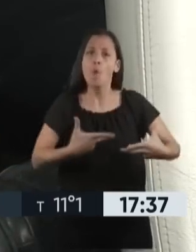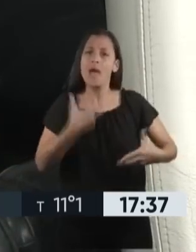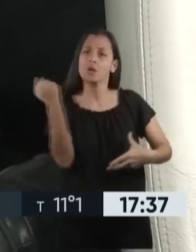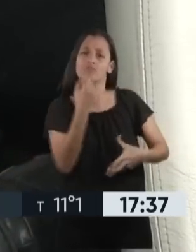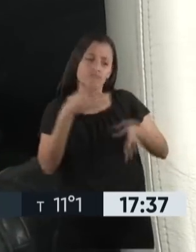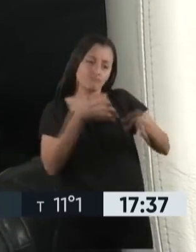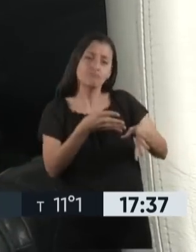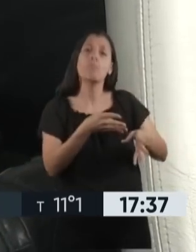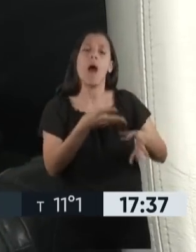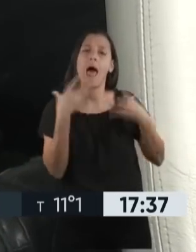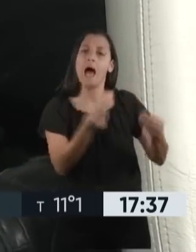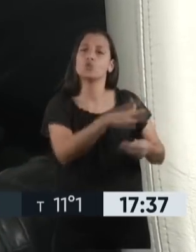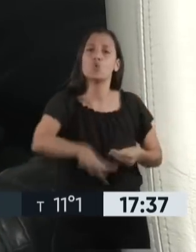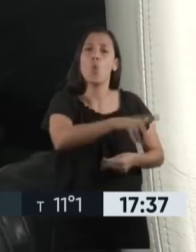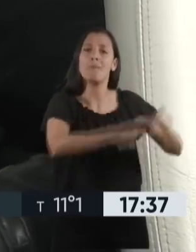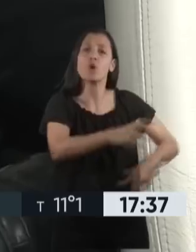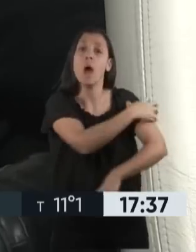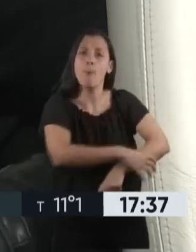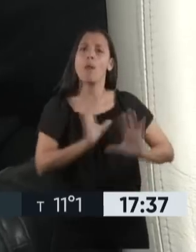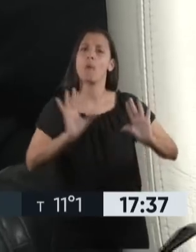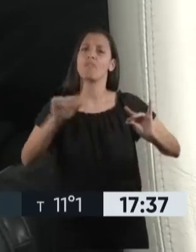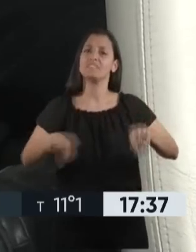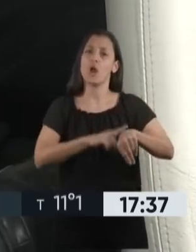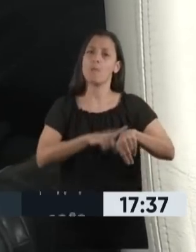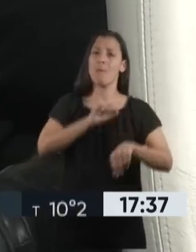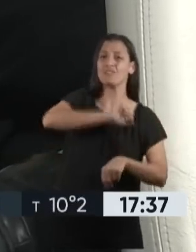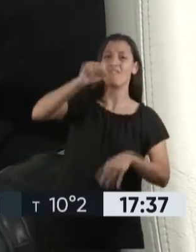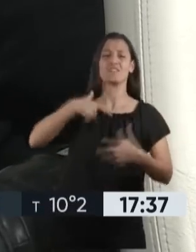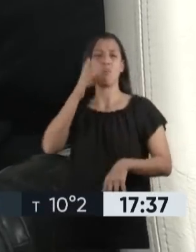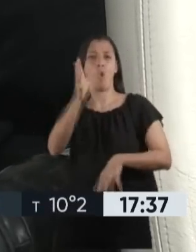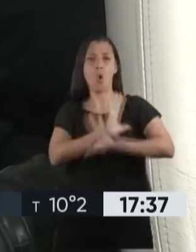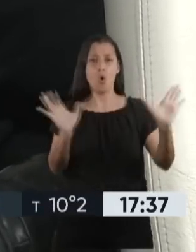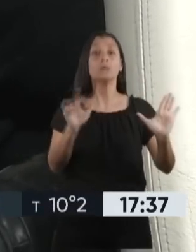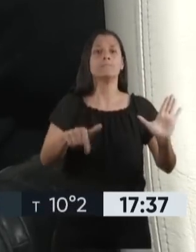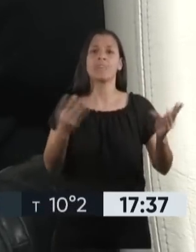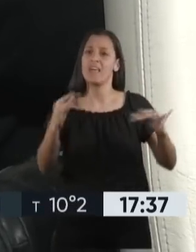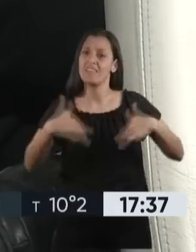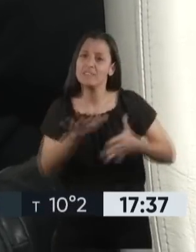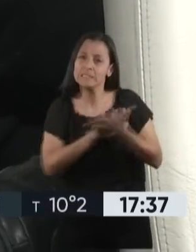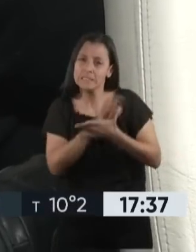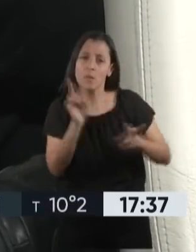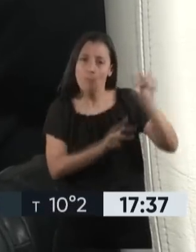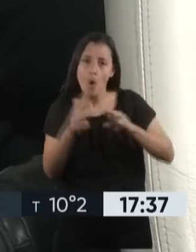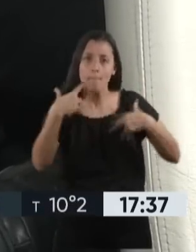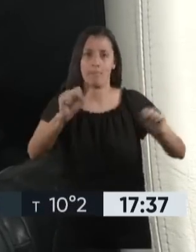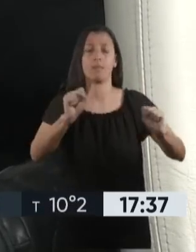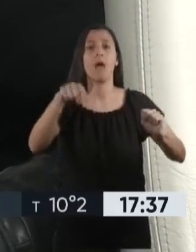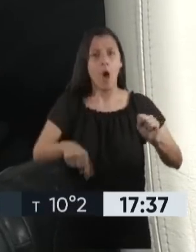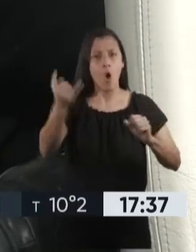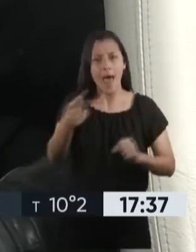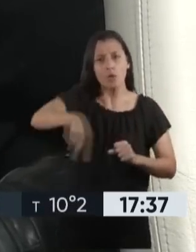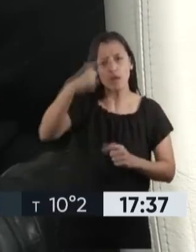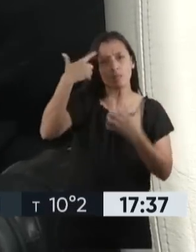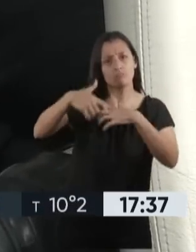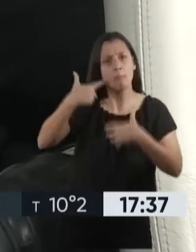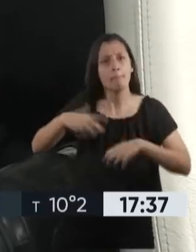quiere, es muy difícil hacerlo en un escenario de inflación galopante. Está en estudio la definición de un programa